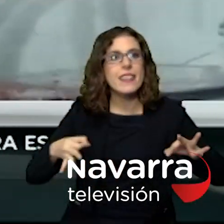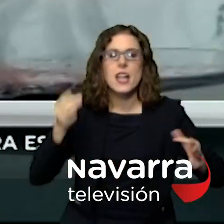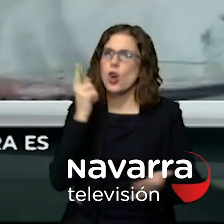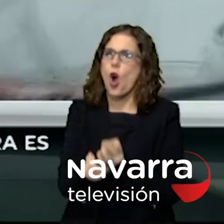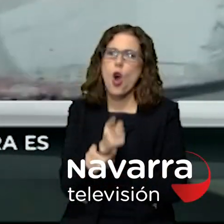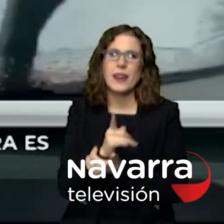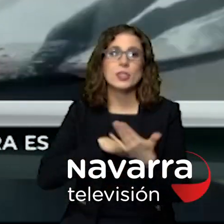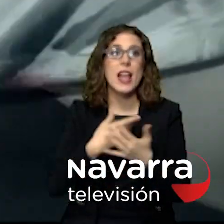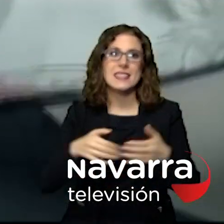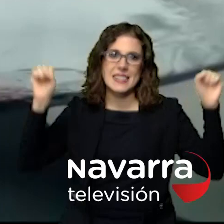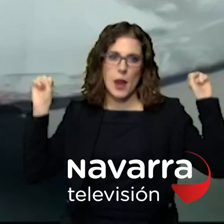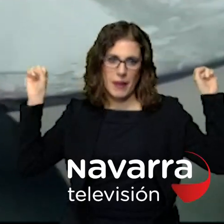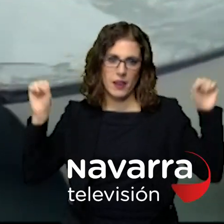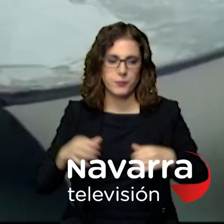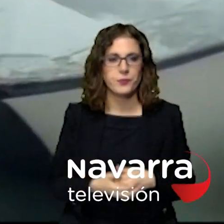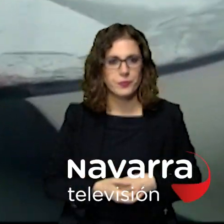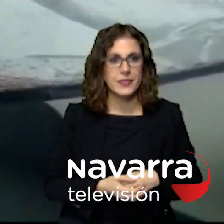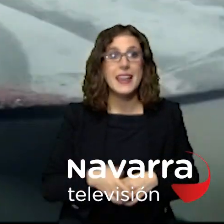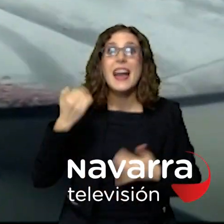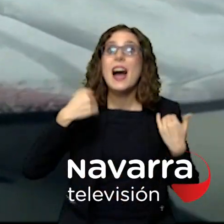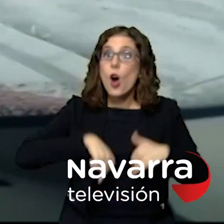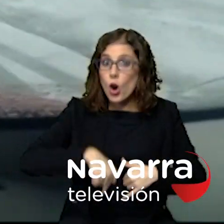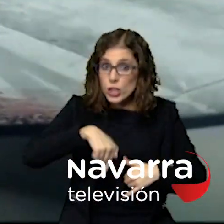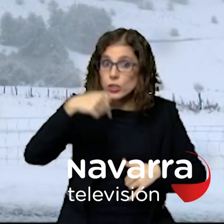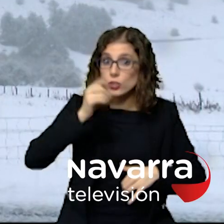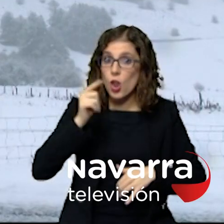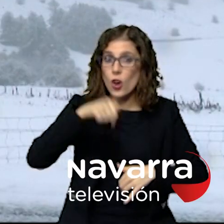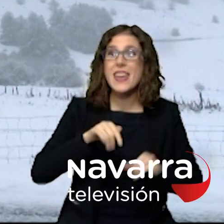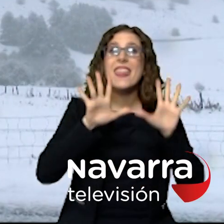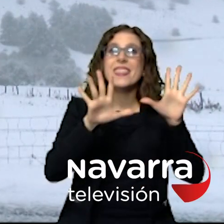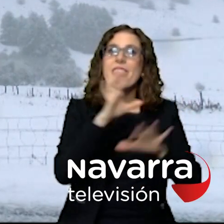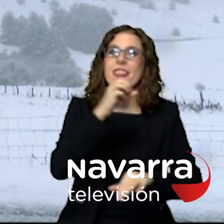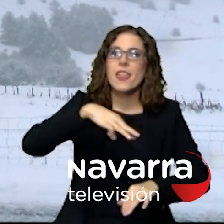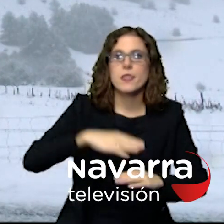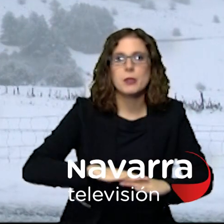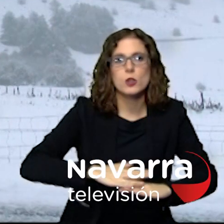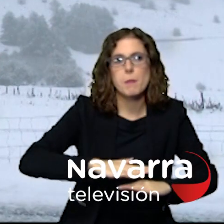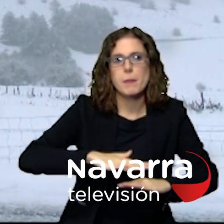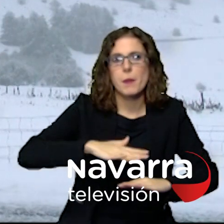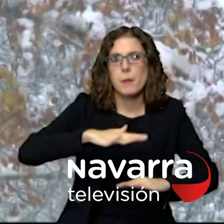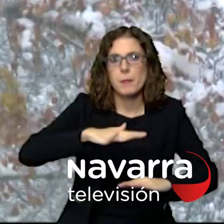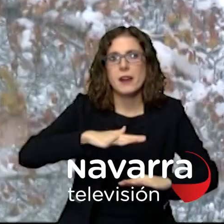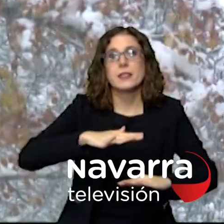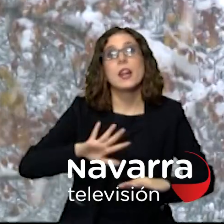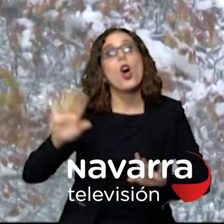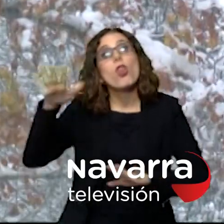Miguel. Durante el día de hoy se han acumulado hasta 10 centímetros en el Pirineo y 5 en otras zonas de montaña.